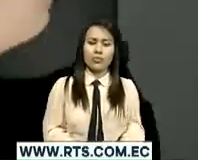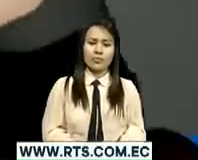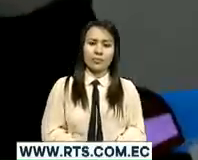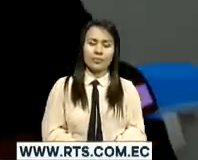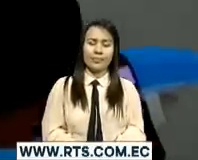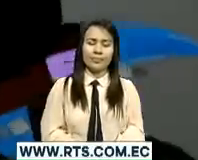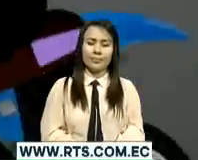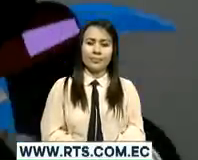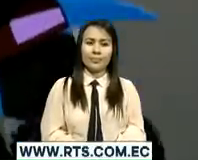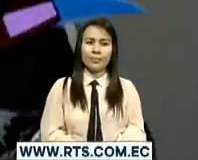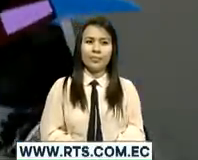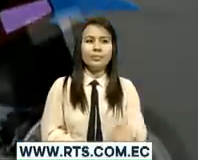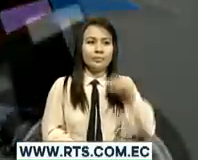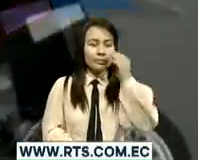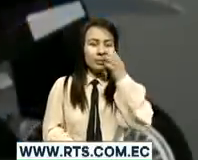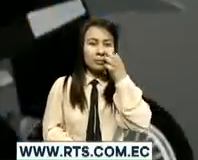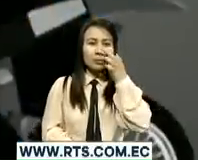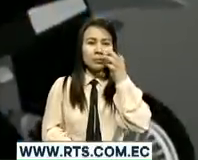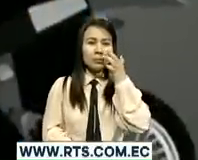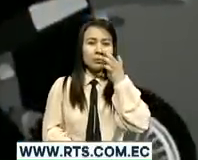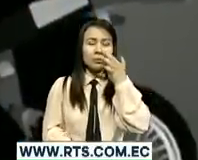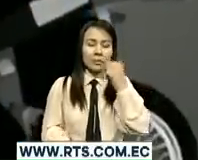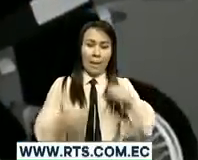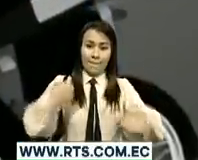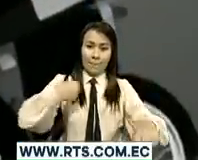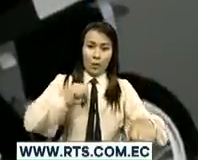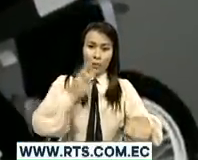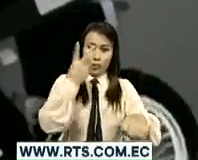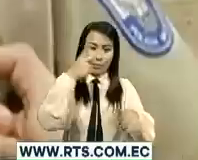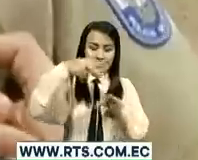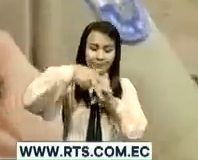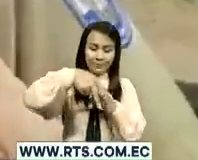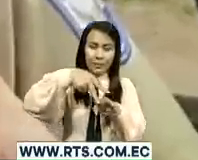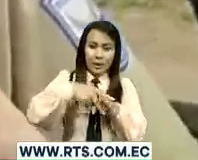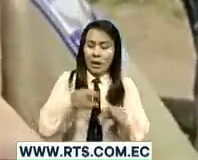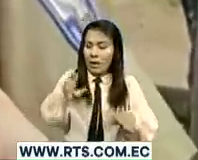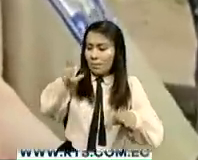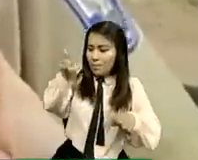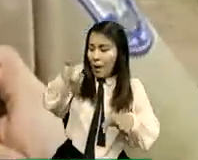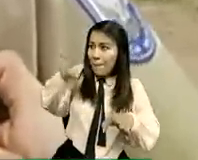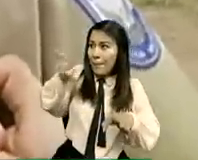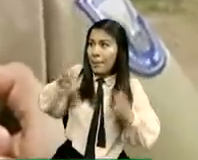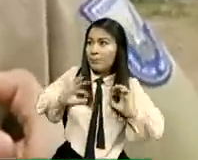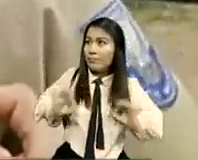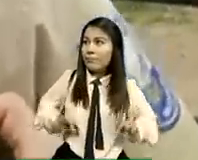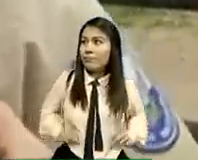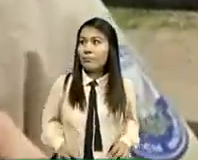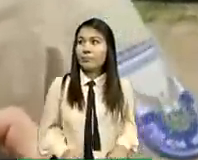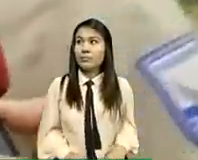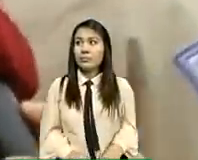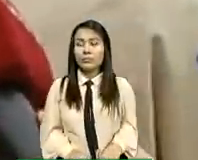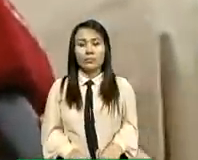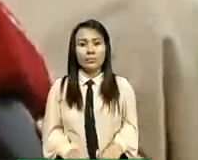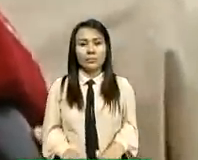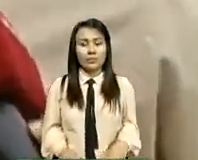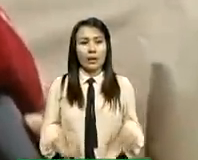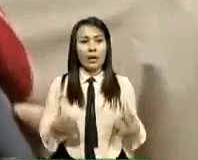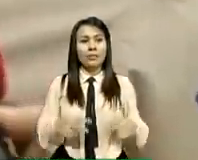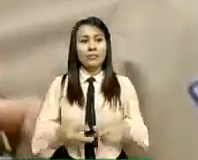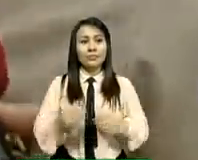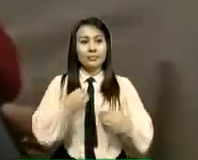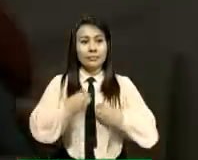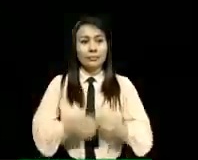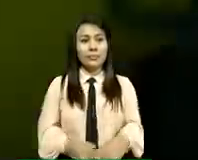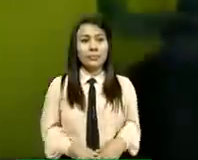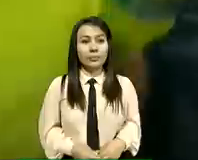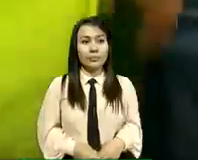su vida. Dos ciudadanos en una motocicleta y le han propinado los disparos y se han dado a la fuga por la vía